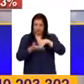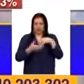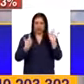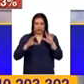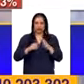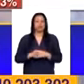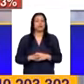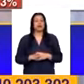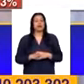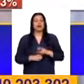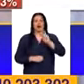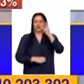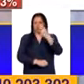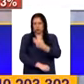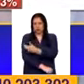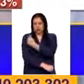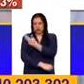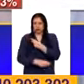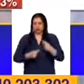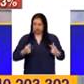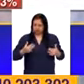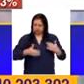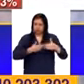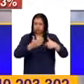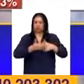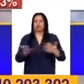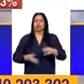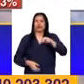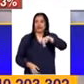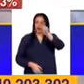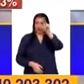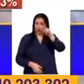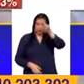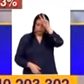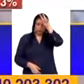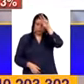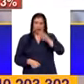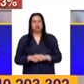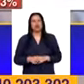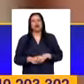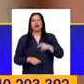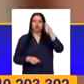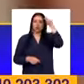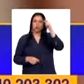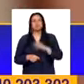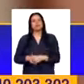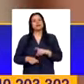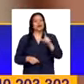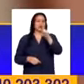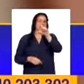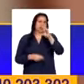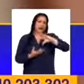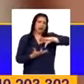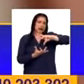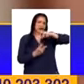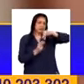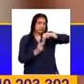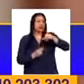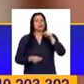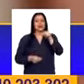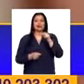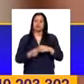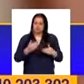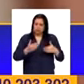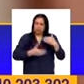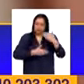aplicación de segundas dosis cada vez se acelera más en el norte, como Ancash, Tumbes y La Libertad. Y este avance ha